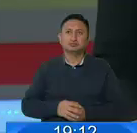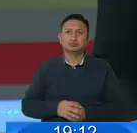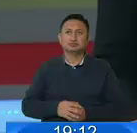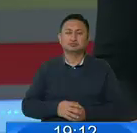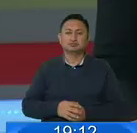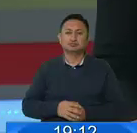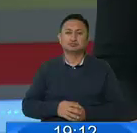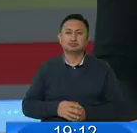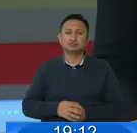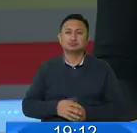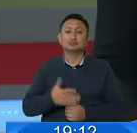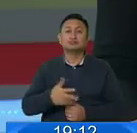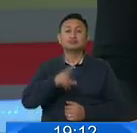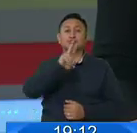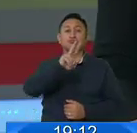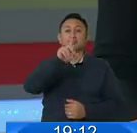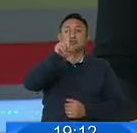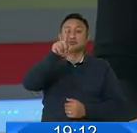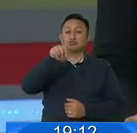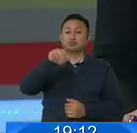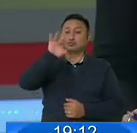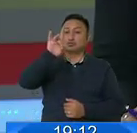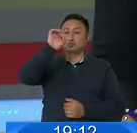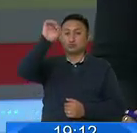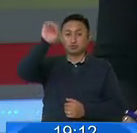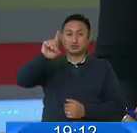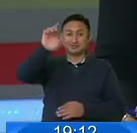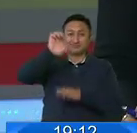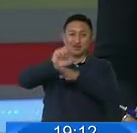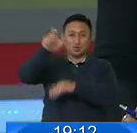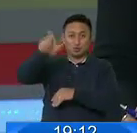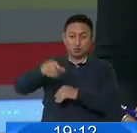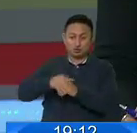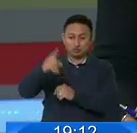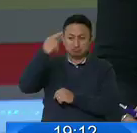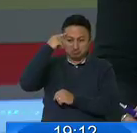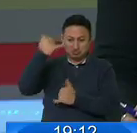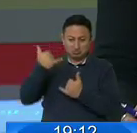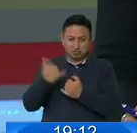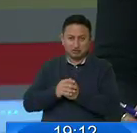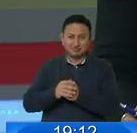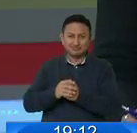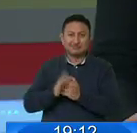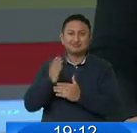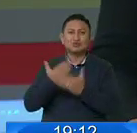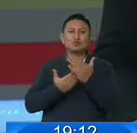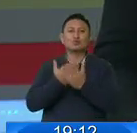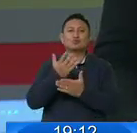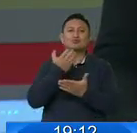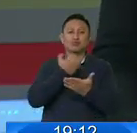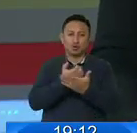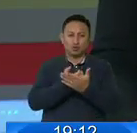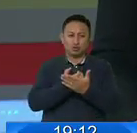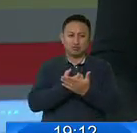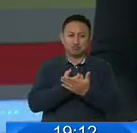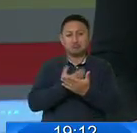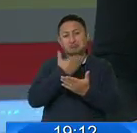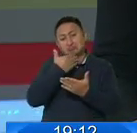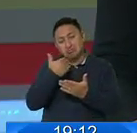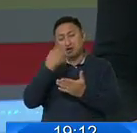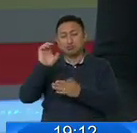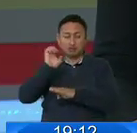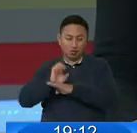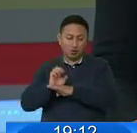un 21,8 por ciento de ecuatorianos cree que las medidas económicas anunciadas por el gobierno nacional mejorarán la situación